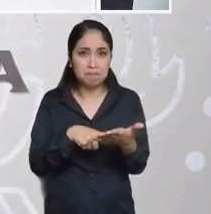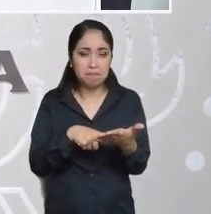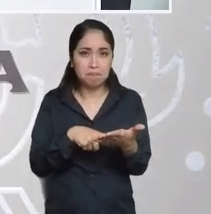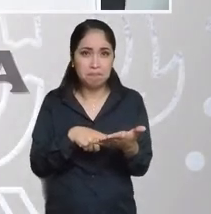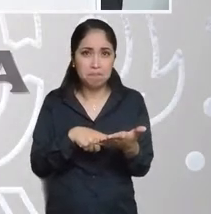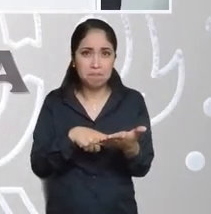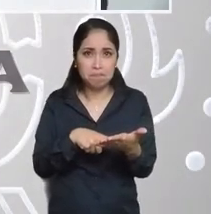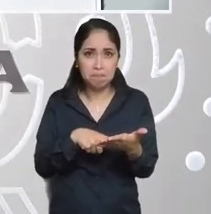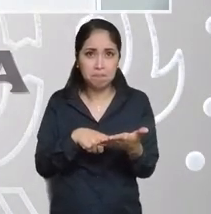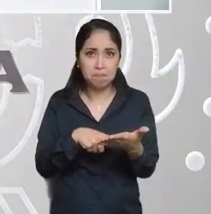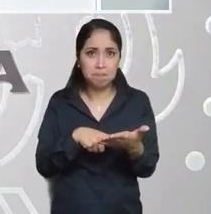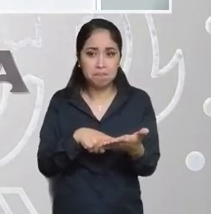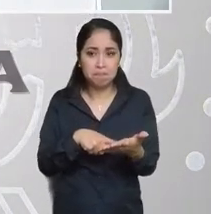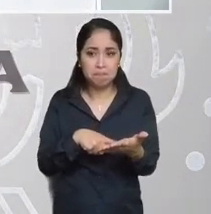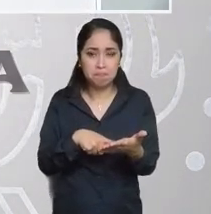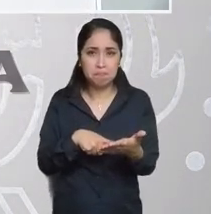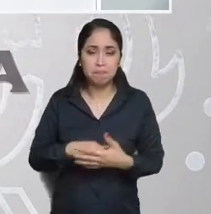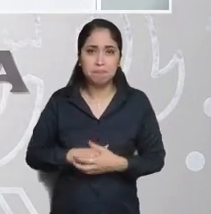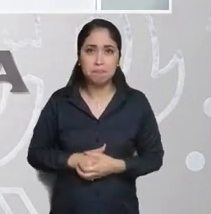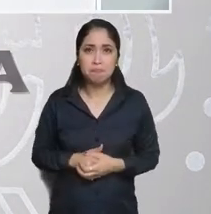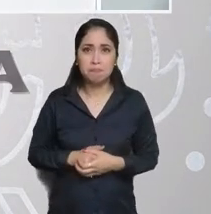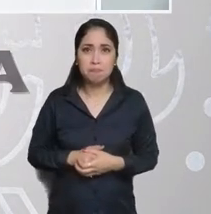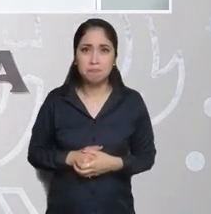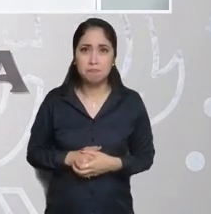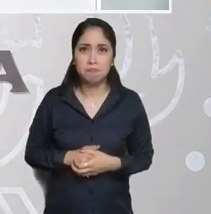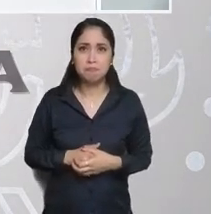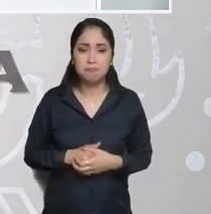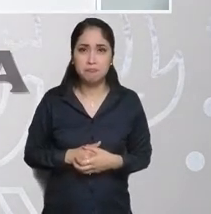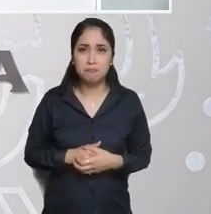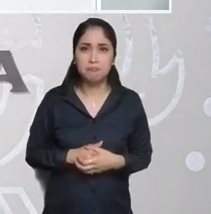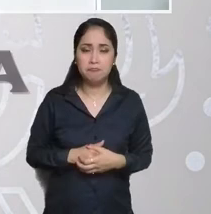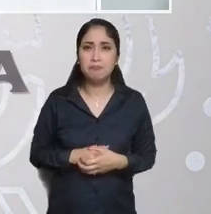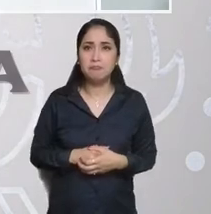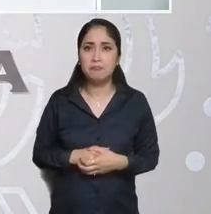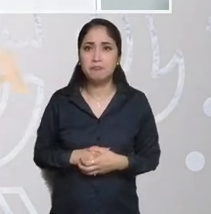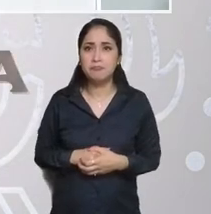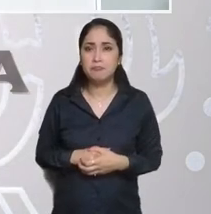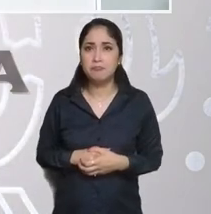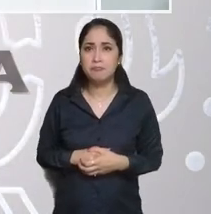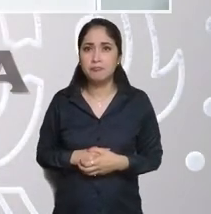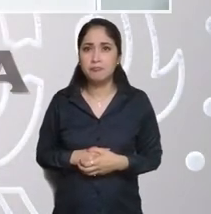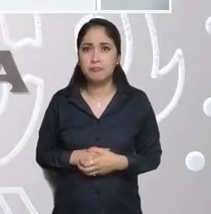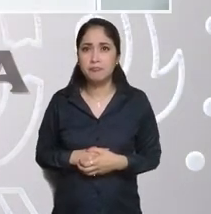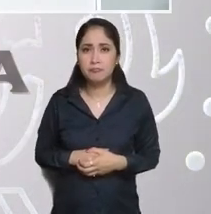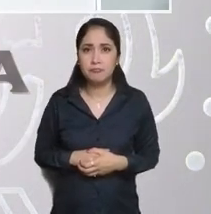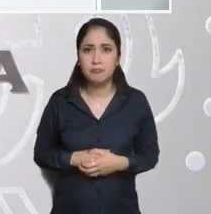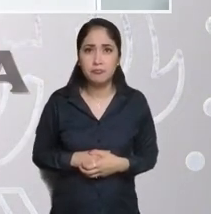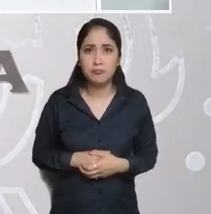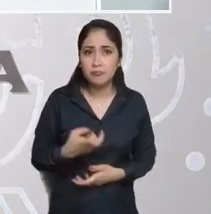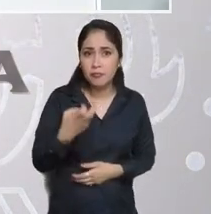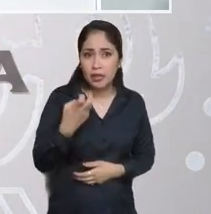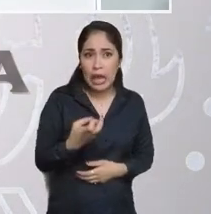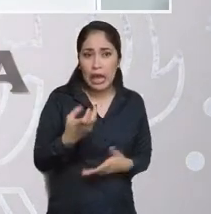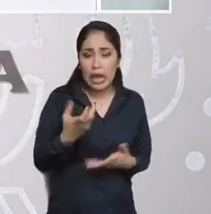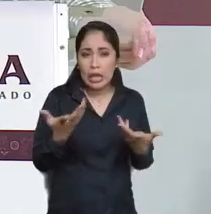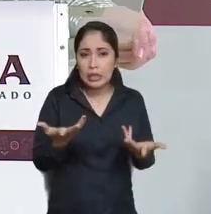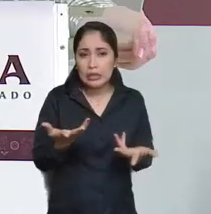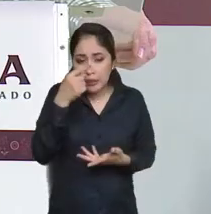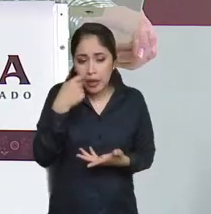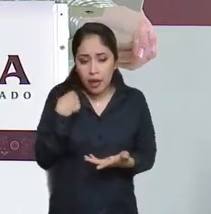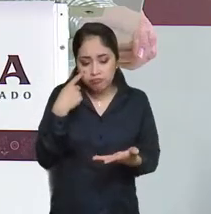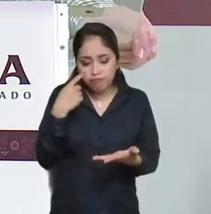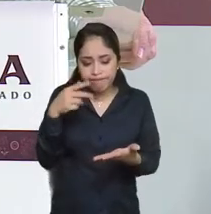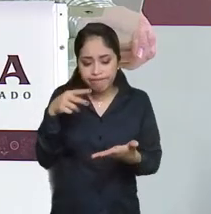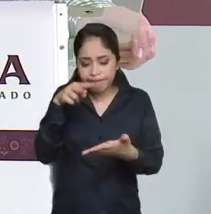ese acuario. Desde ahora lo que les pido es que, más allá de las cosas que hay que revisar en términos de cuentas